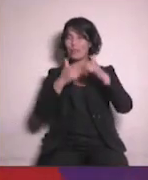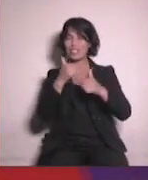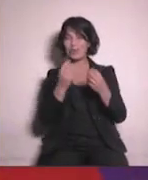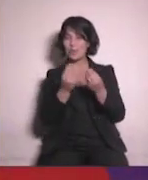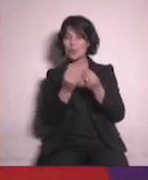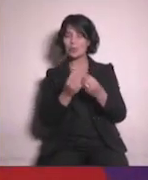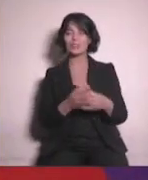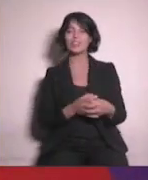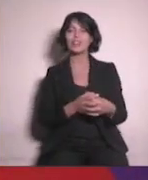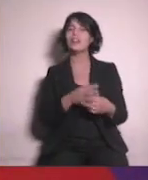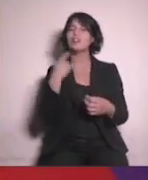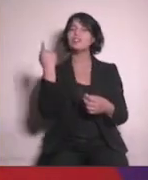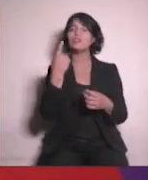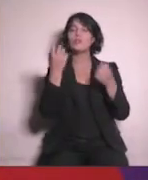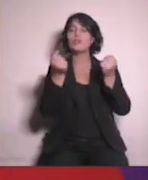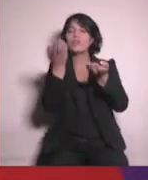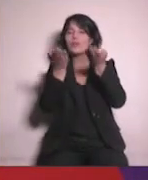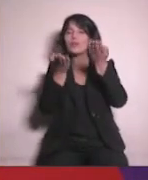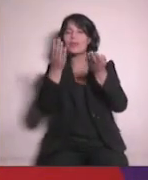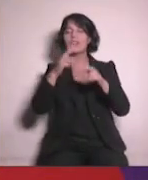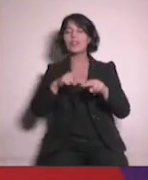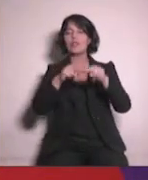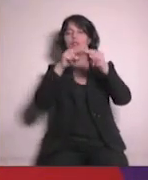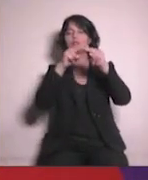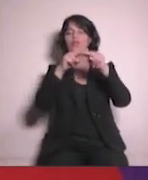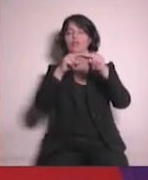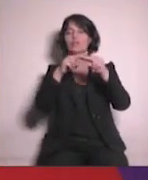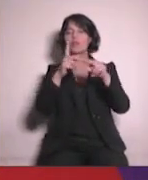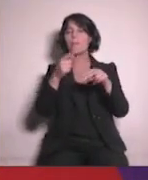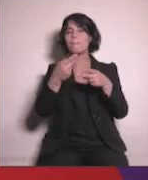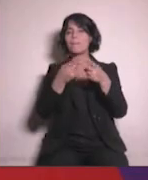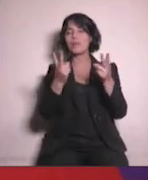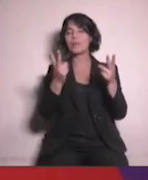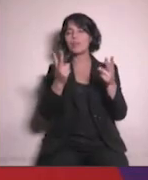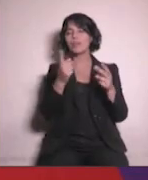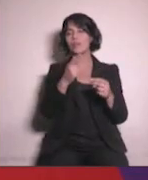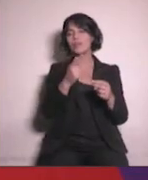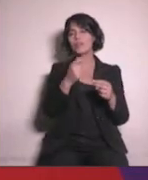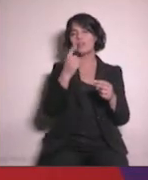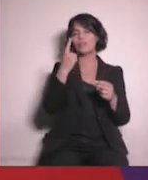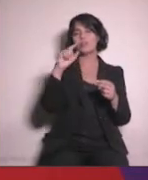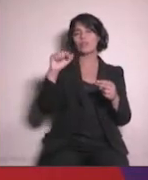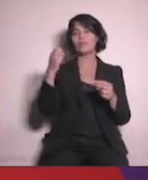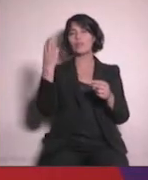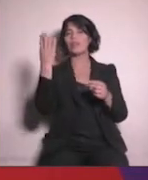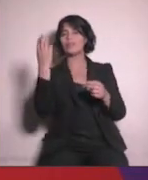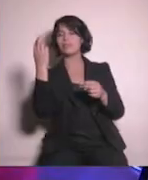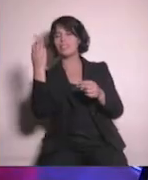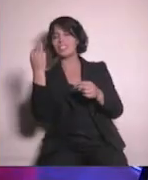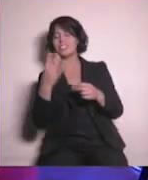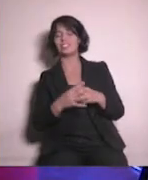Solo para compararlo, el Fondo de Pensiones Público de Canadá, ese número es 1,13.